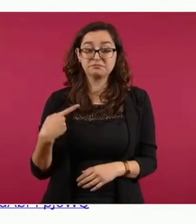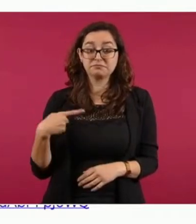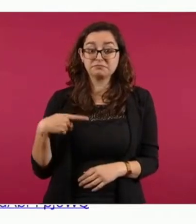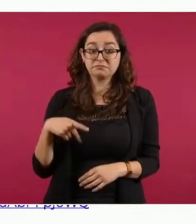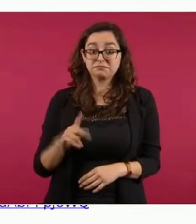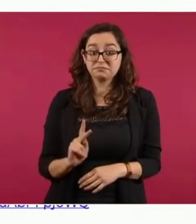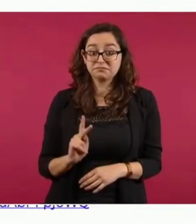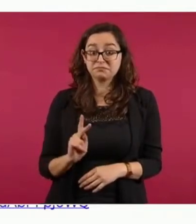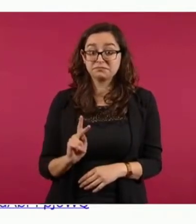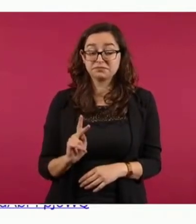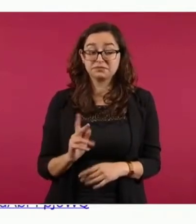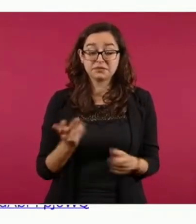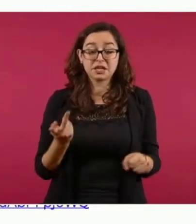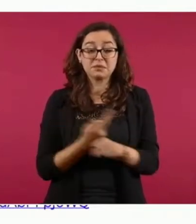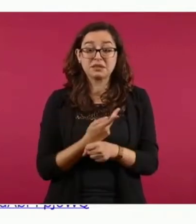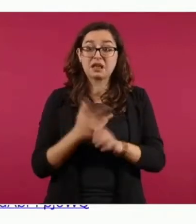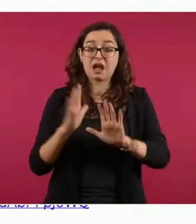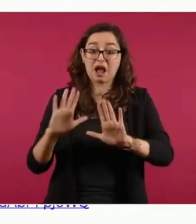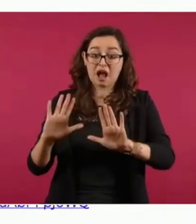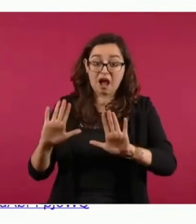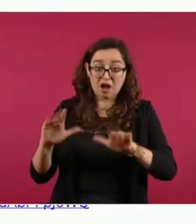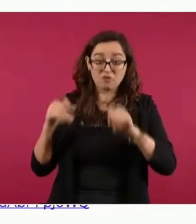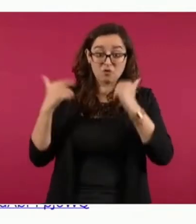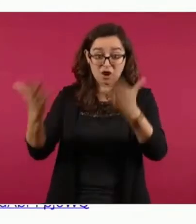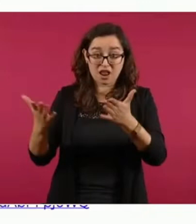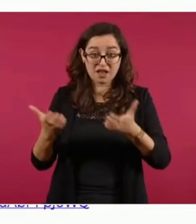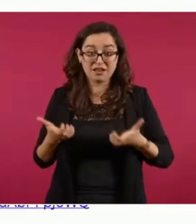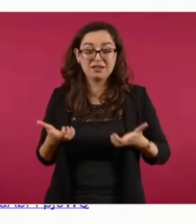en la calle es al revés.